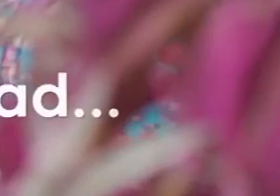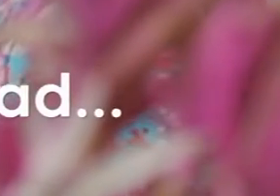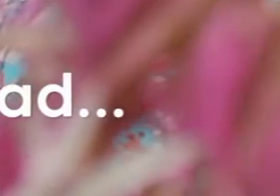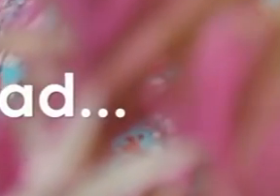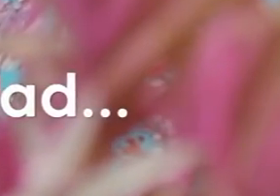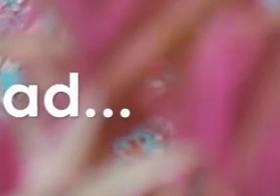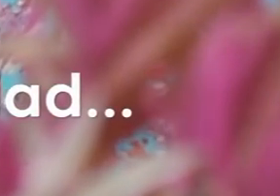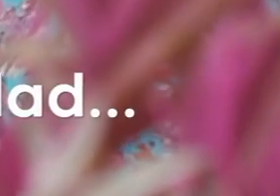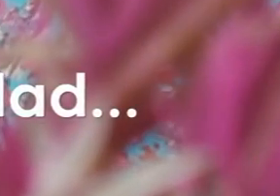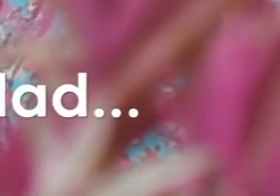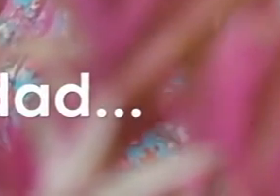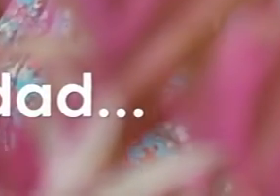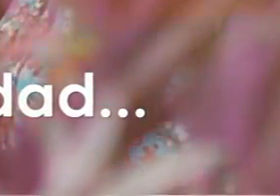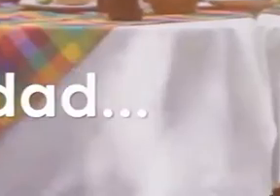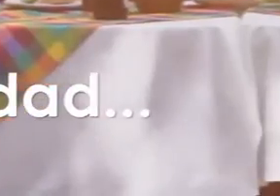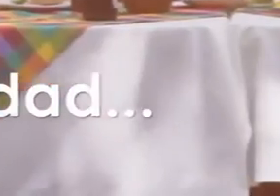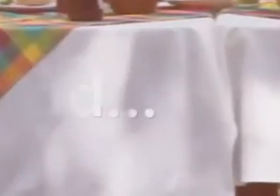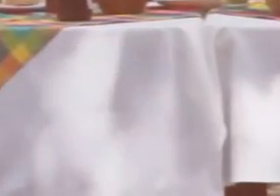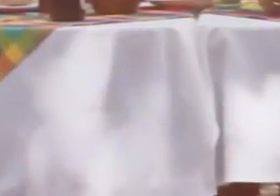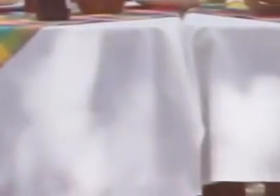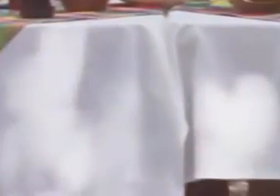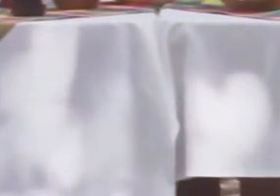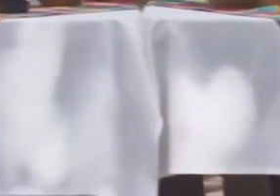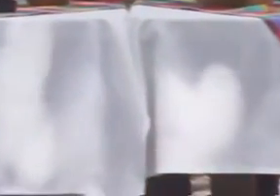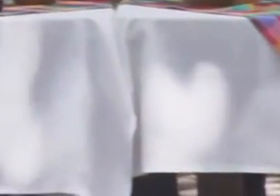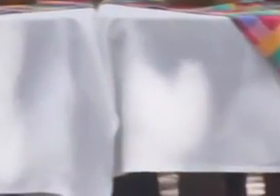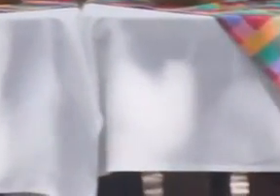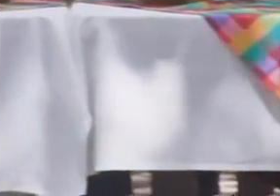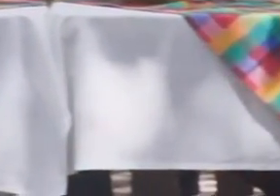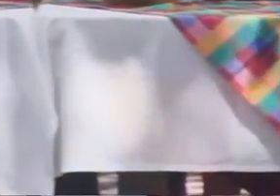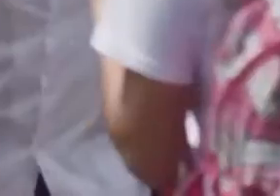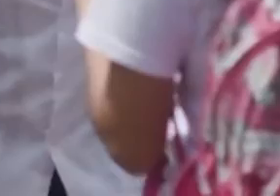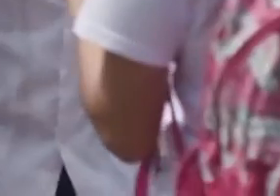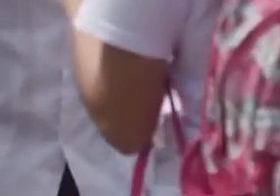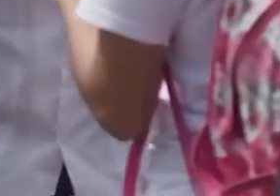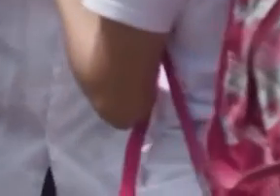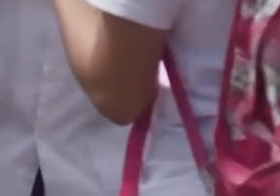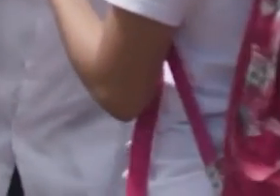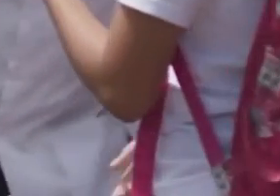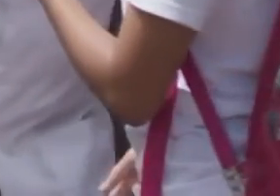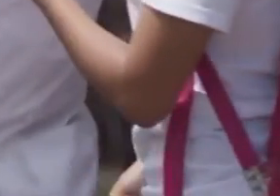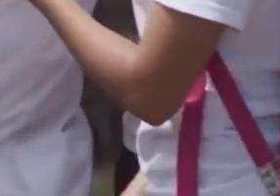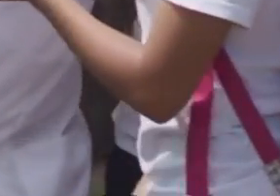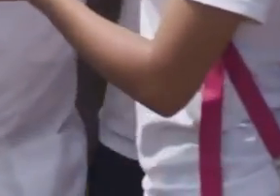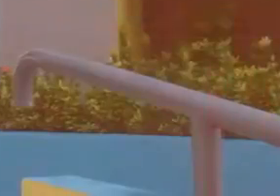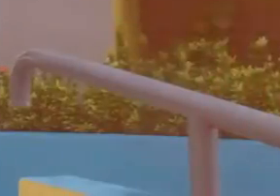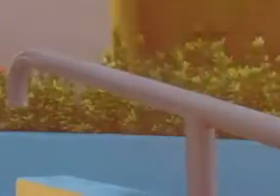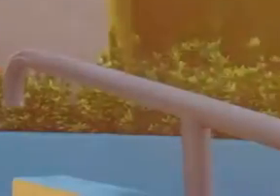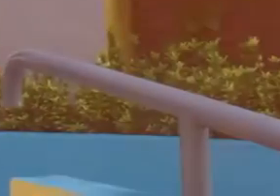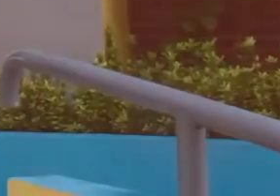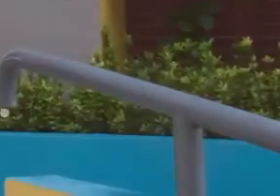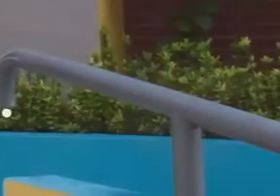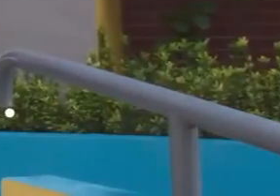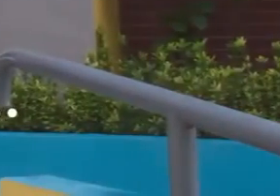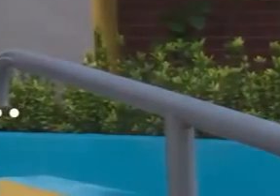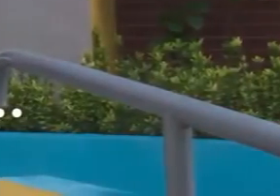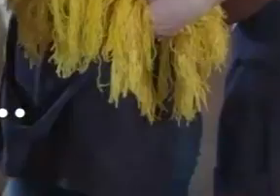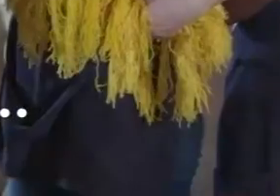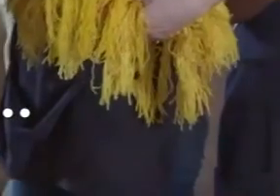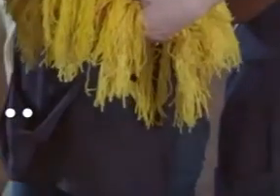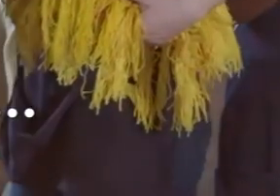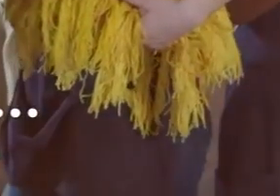hermandad, continuaremos avanzando por los caminos de la reconciliación y la paz. Nicaragua